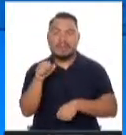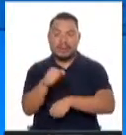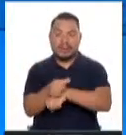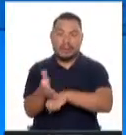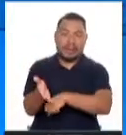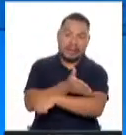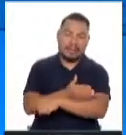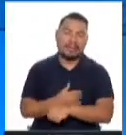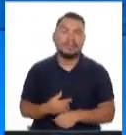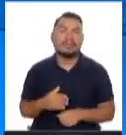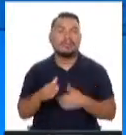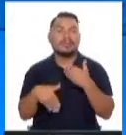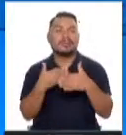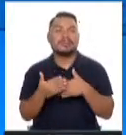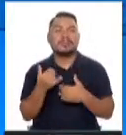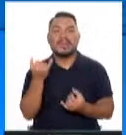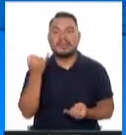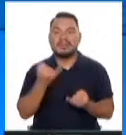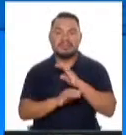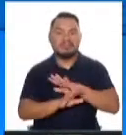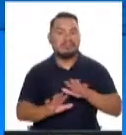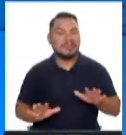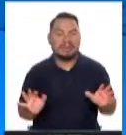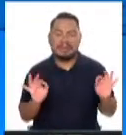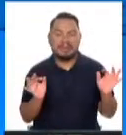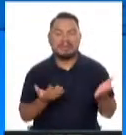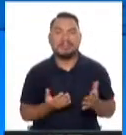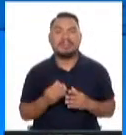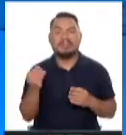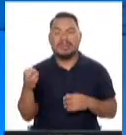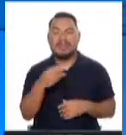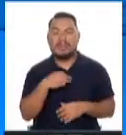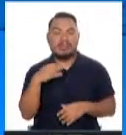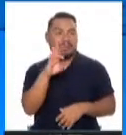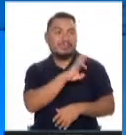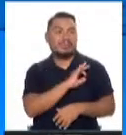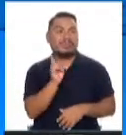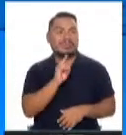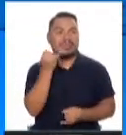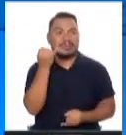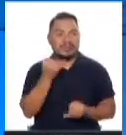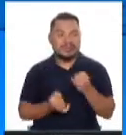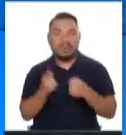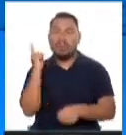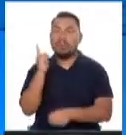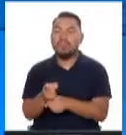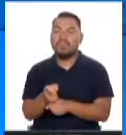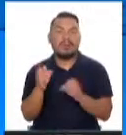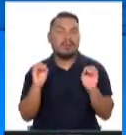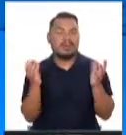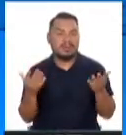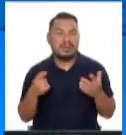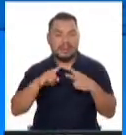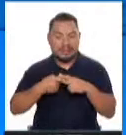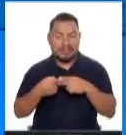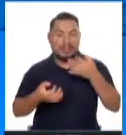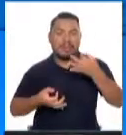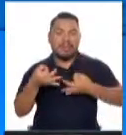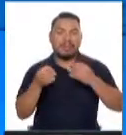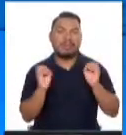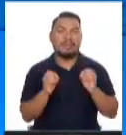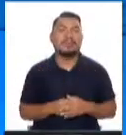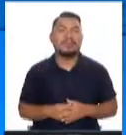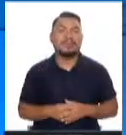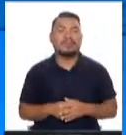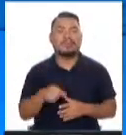final se termina levantando esta decisión porque el Ministerio Público no termina por acusar, por dar inicio al juicio. Sí. En